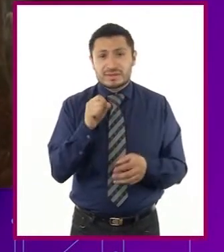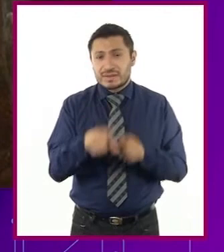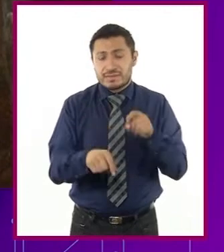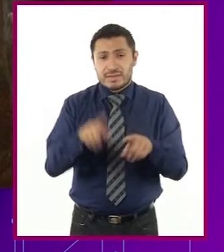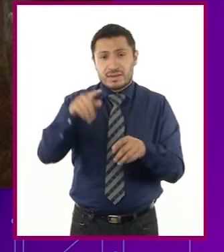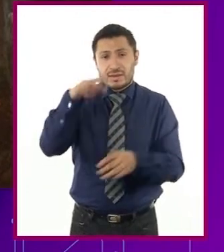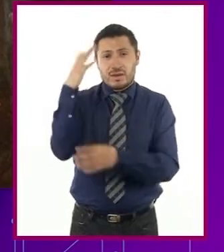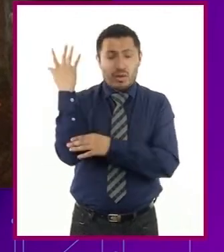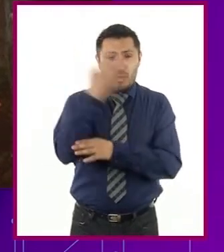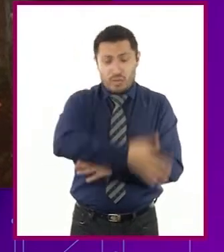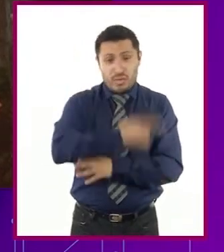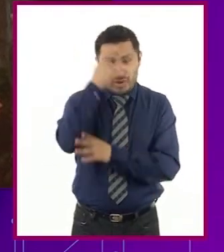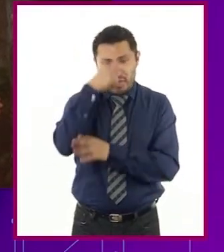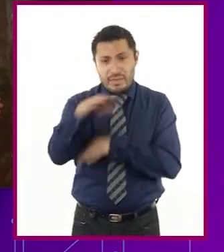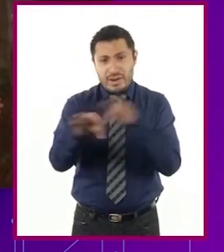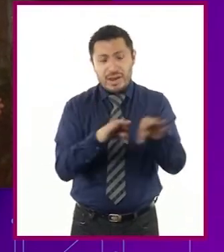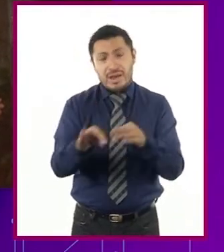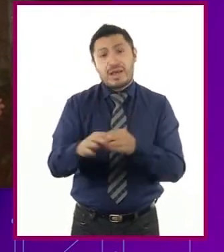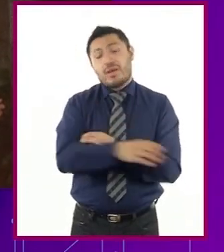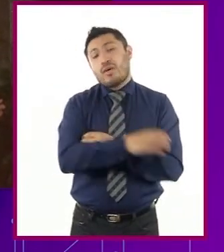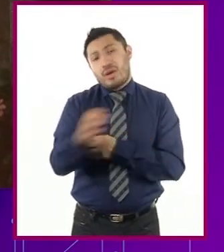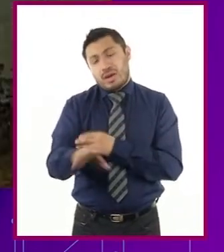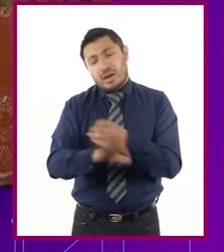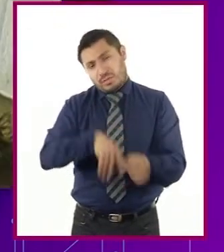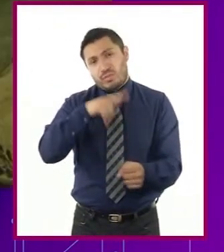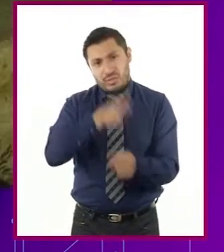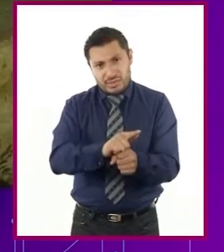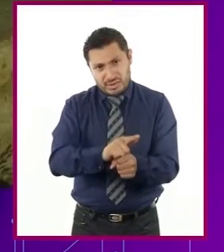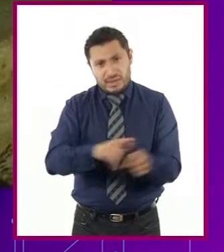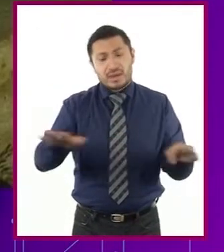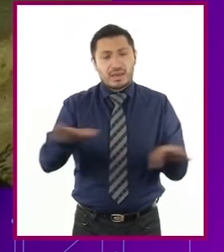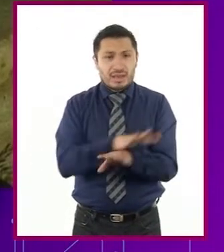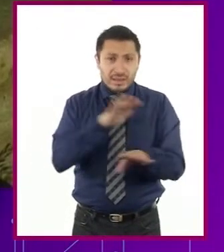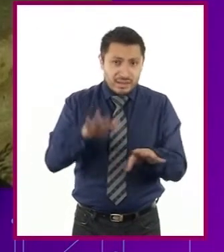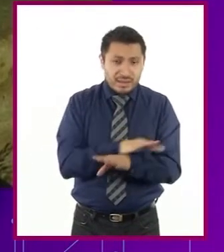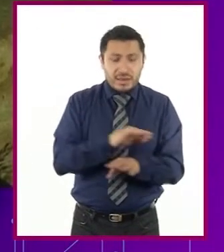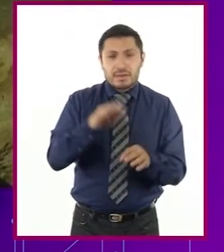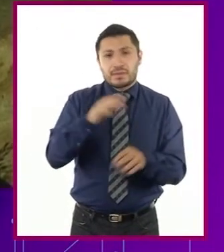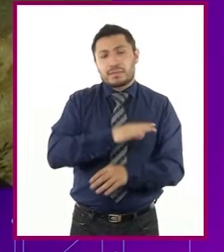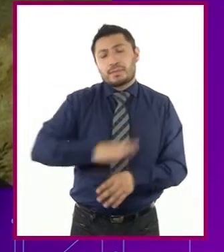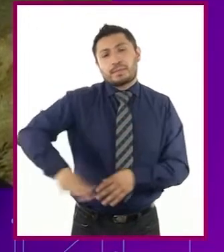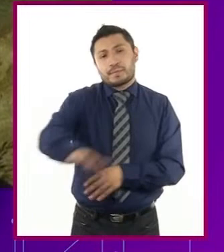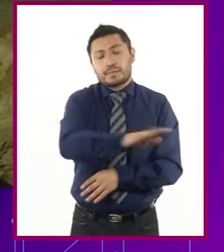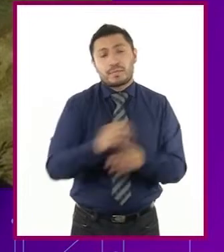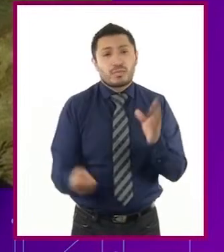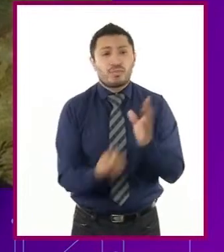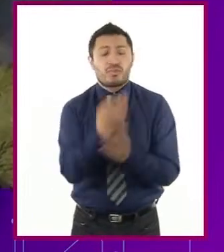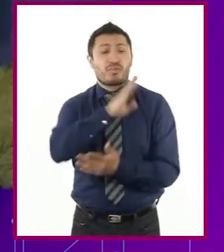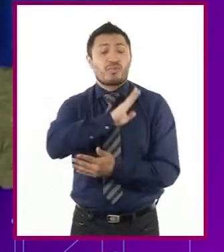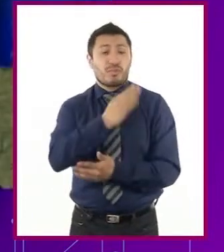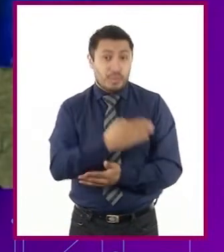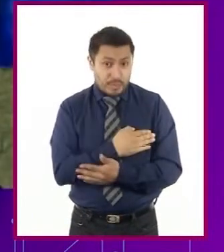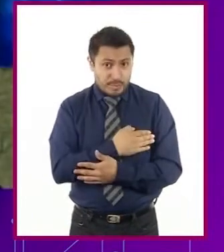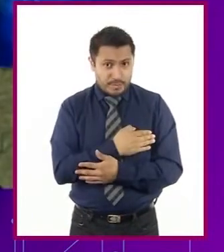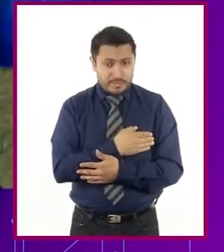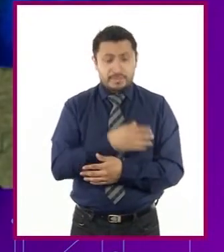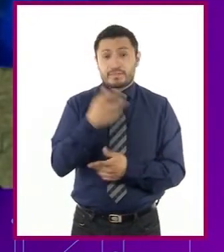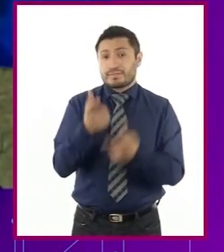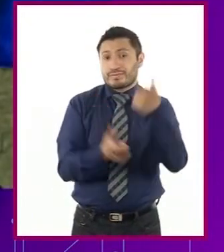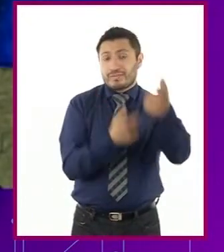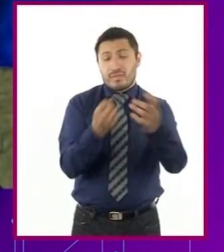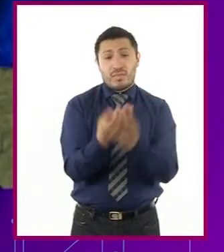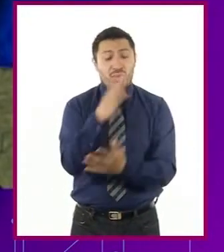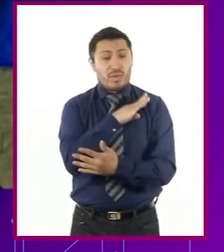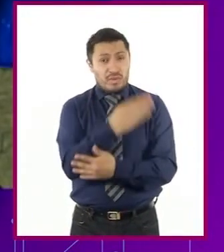tala de bosques para la agricultura y la ganadería, modificaron el paisaje de la Nueva España. La economía